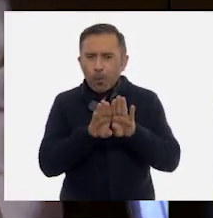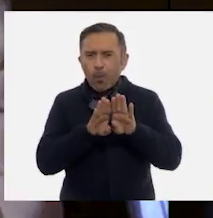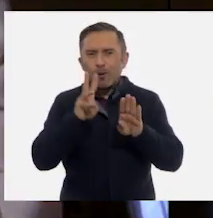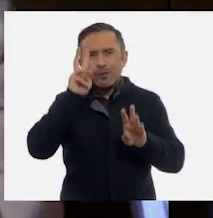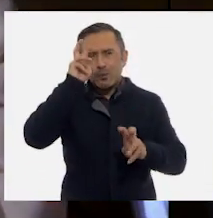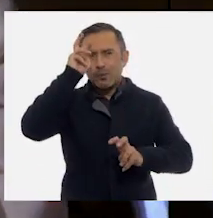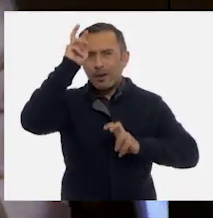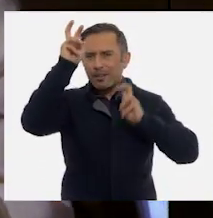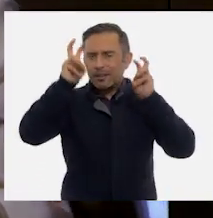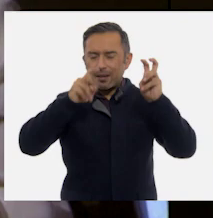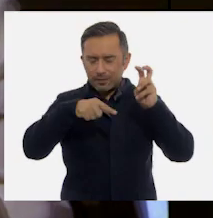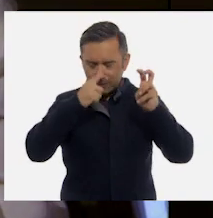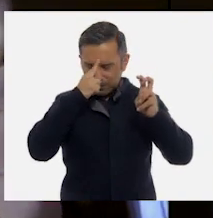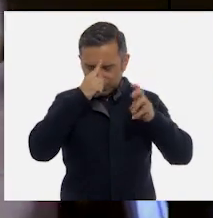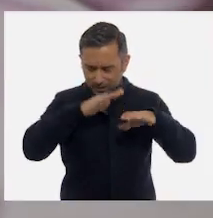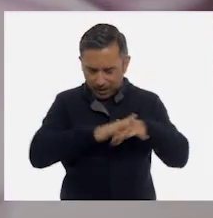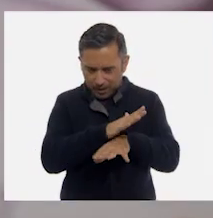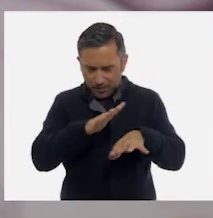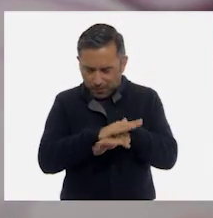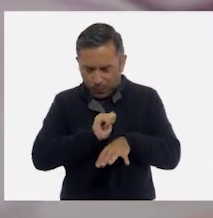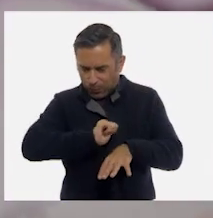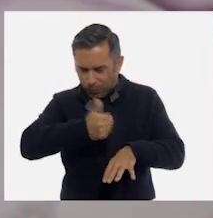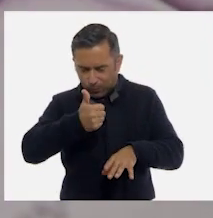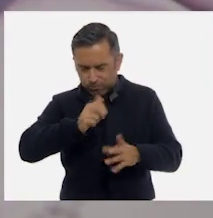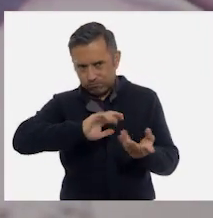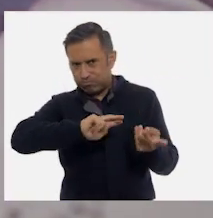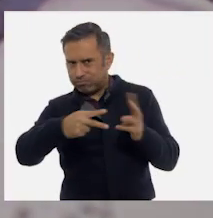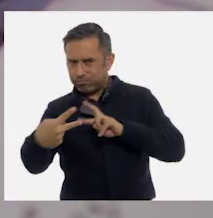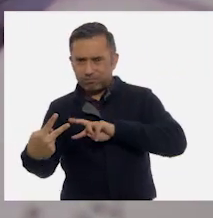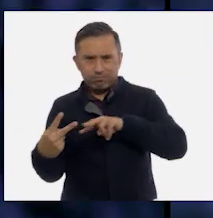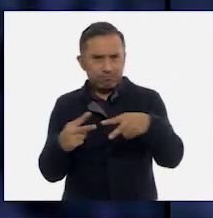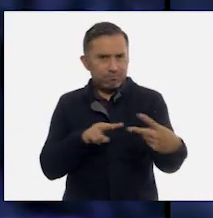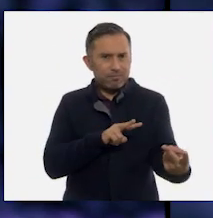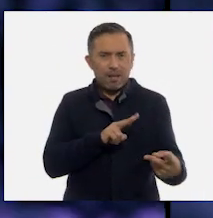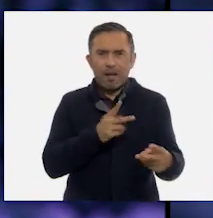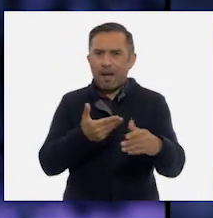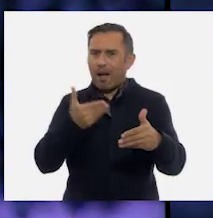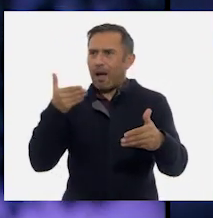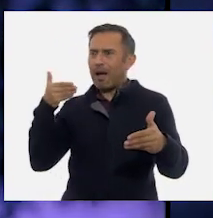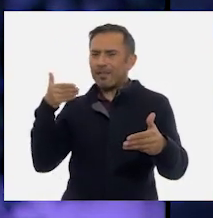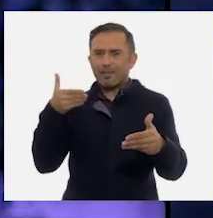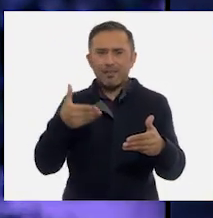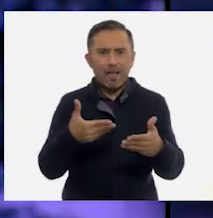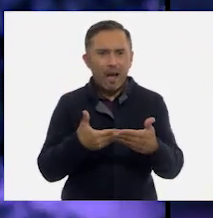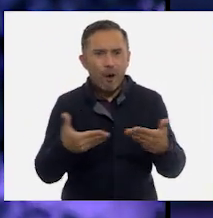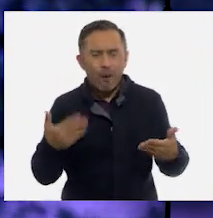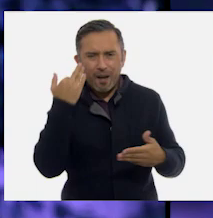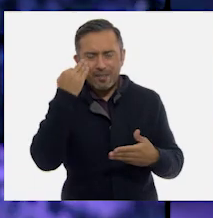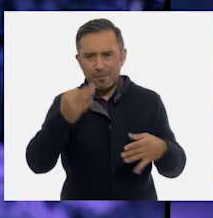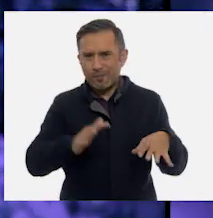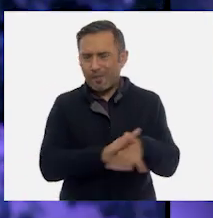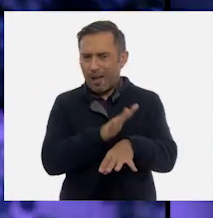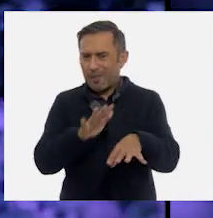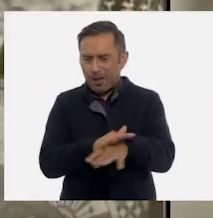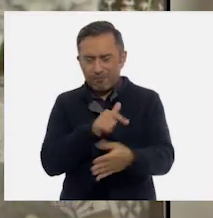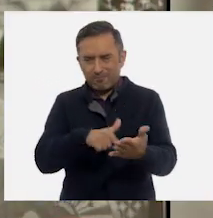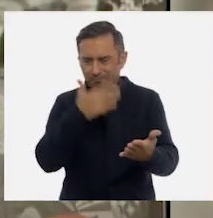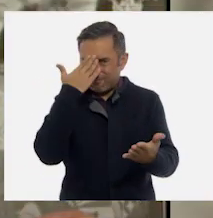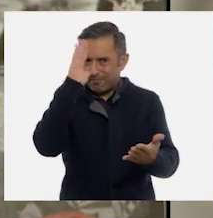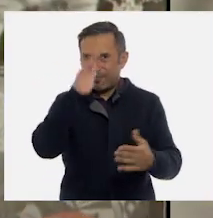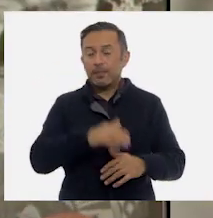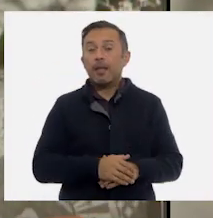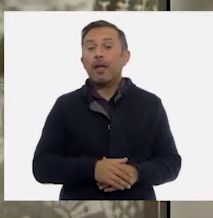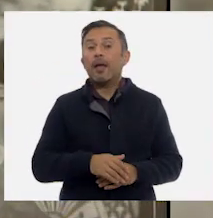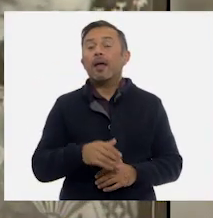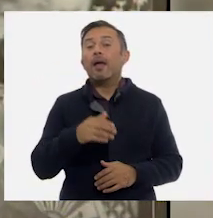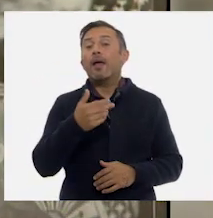de un escenario a otro completamente diferente, cambia de tiempos. Elena Garro es la